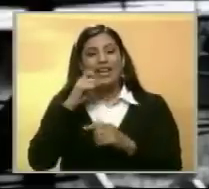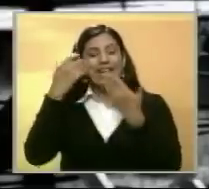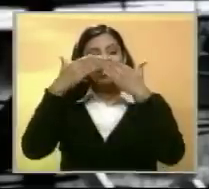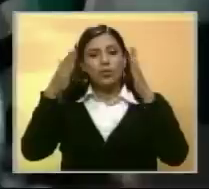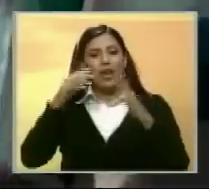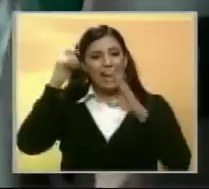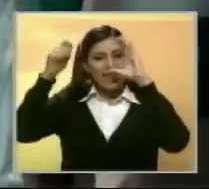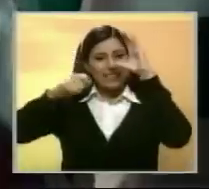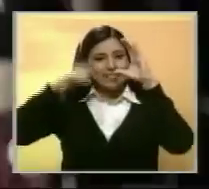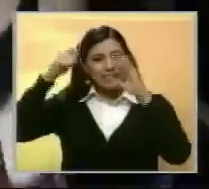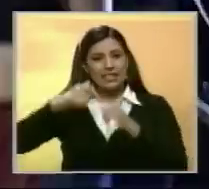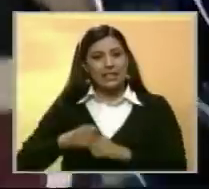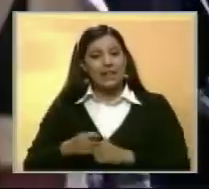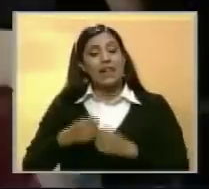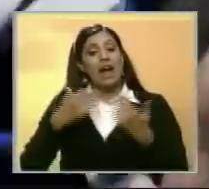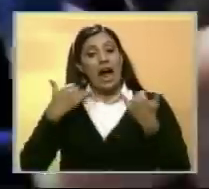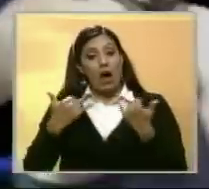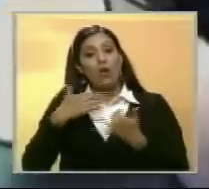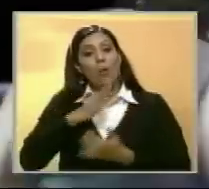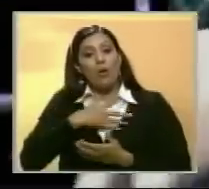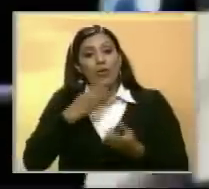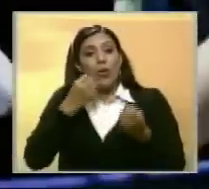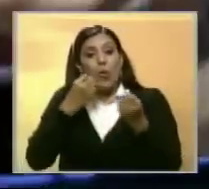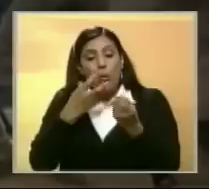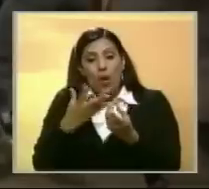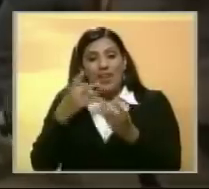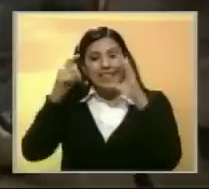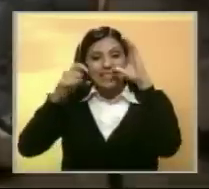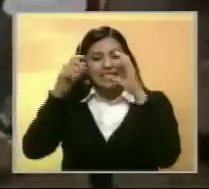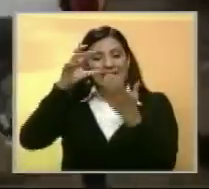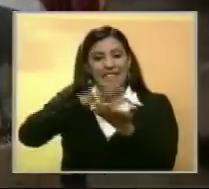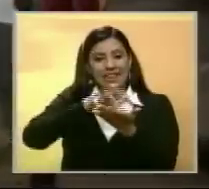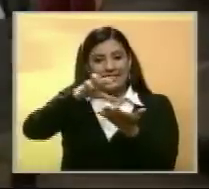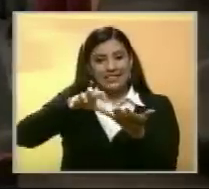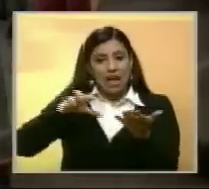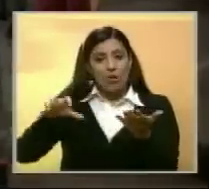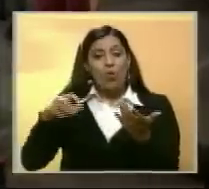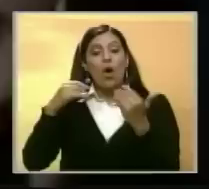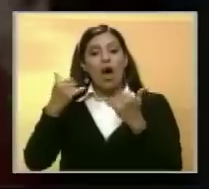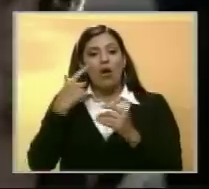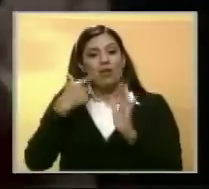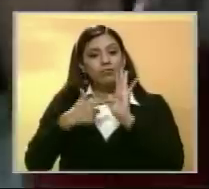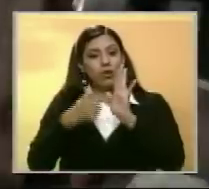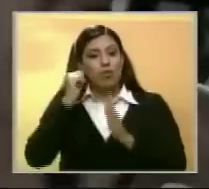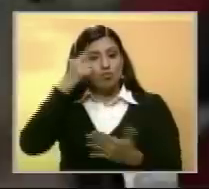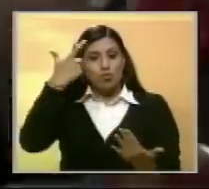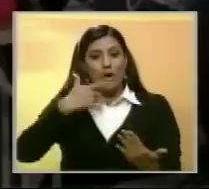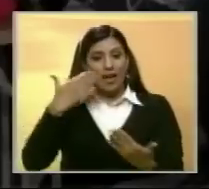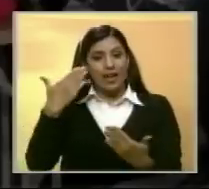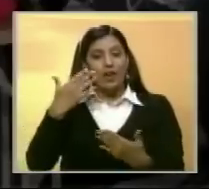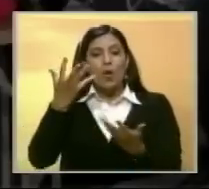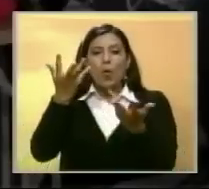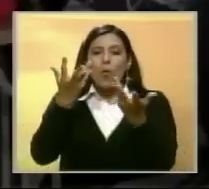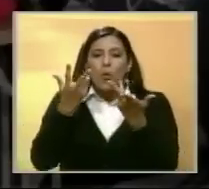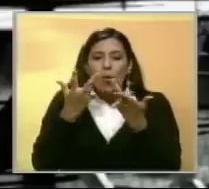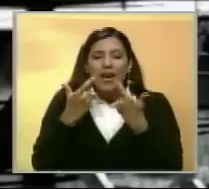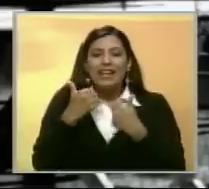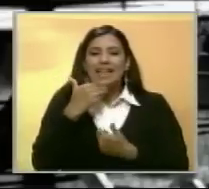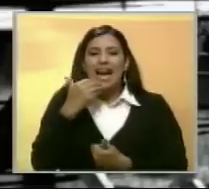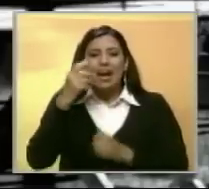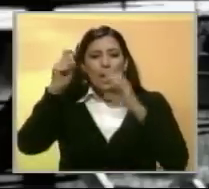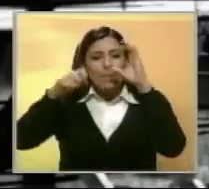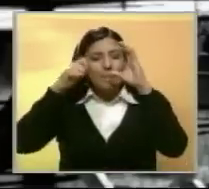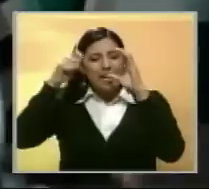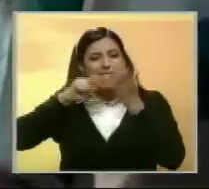de Cine de Anaco. Es lo que se podría decir cine regional. Su protagonista, Juliana Cuevas, nos comenta lo que